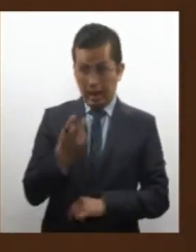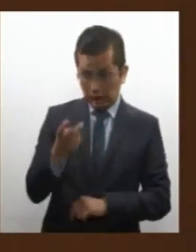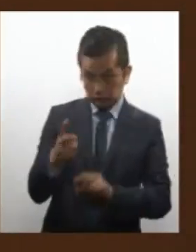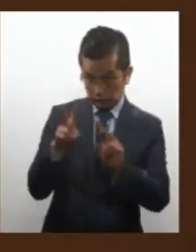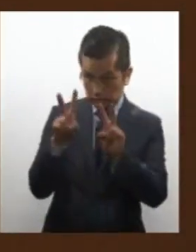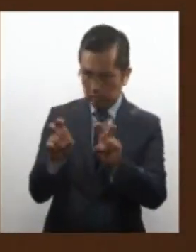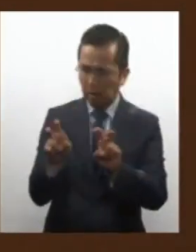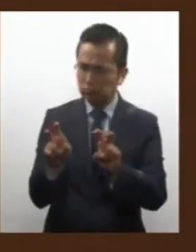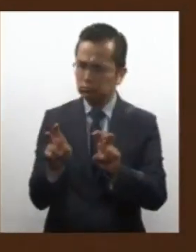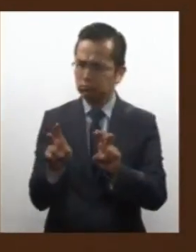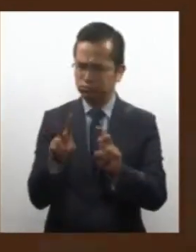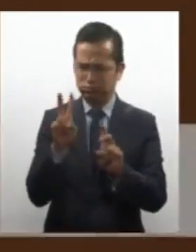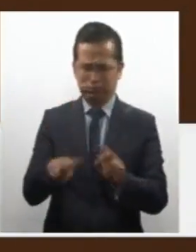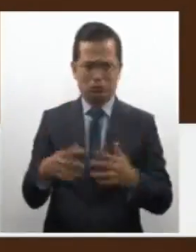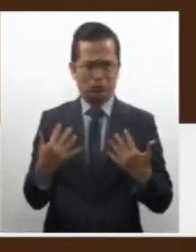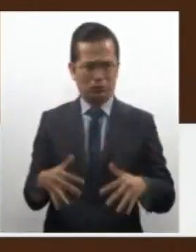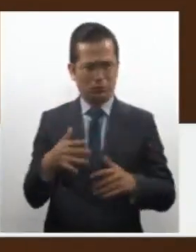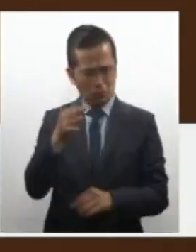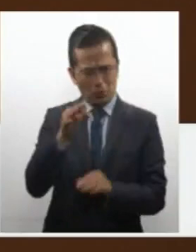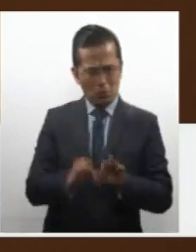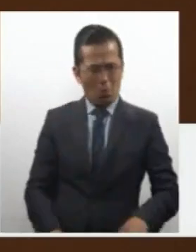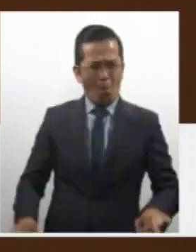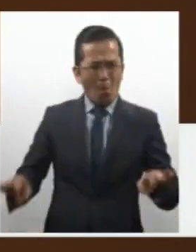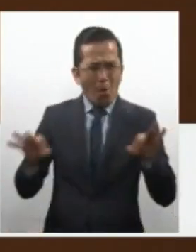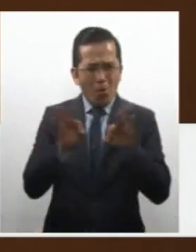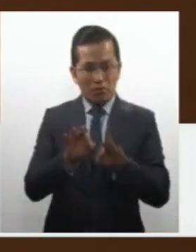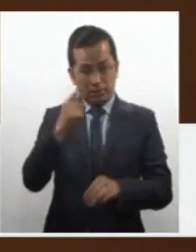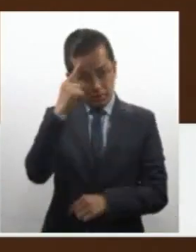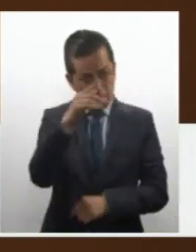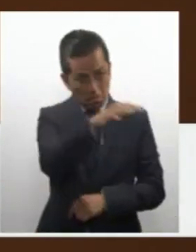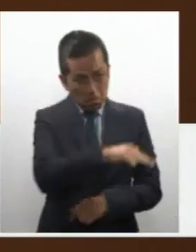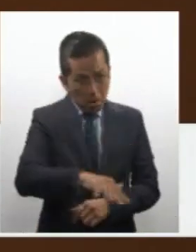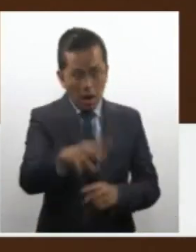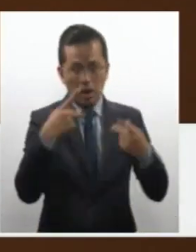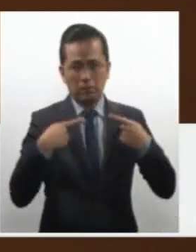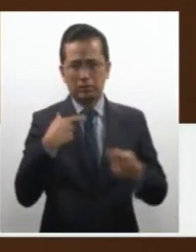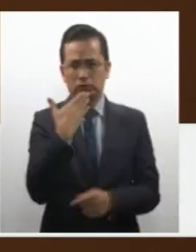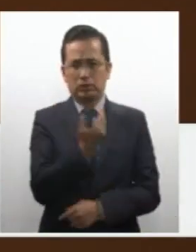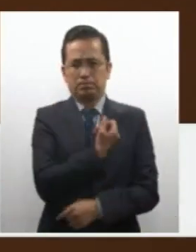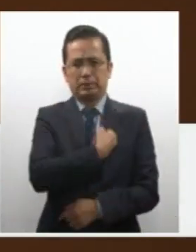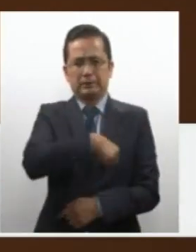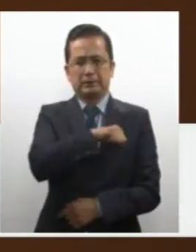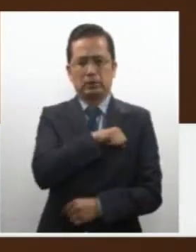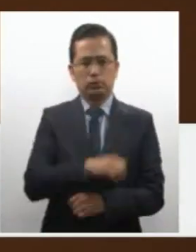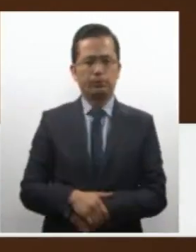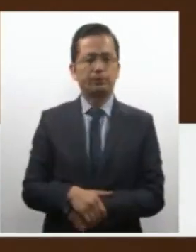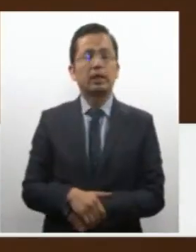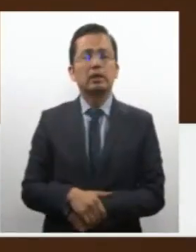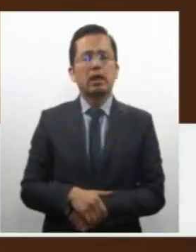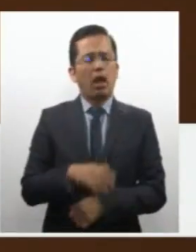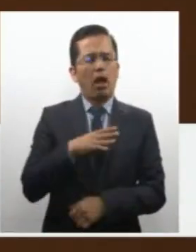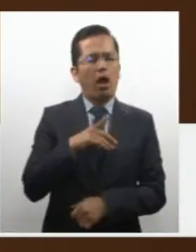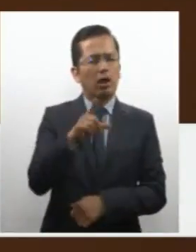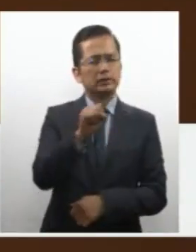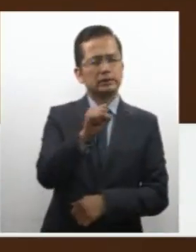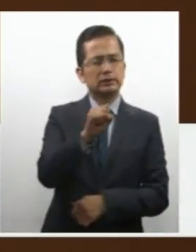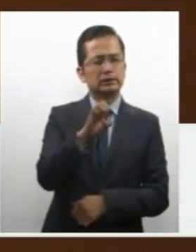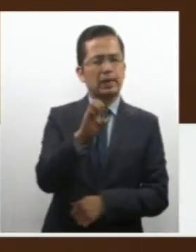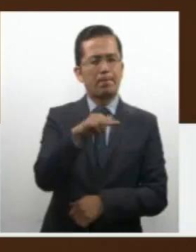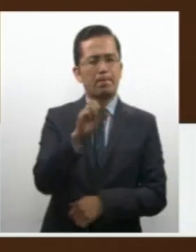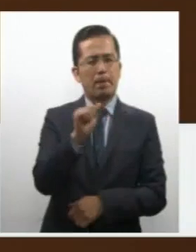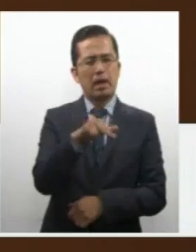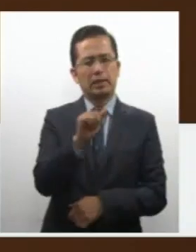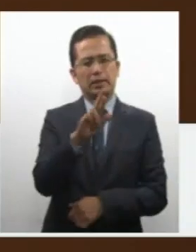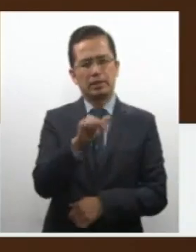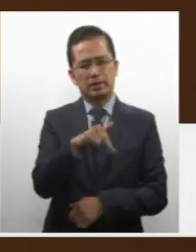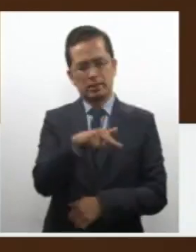Hay un estudio de la propia Semarnat, publicado en el 2019, sobre los combustibles